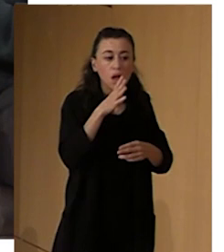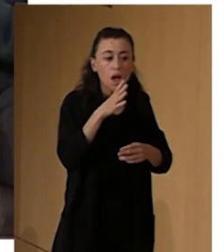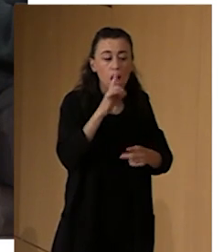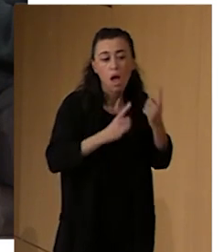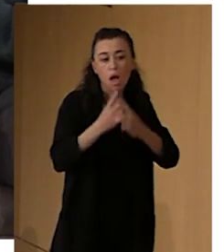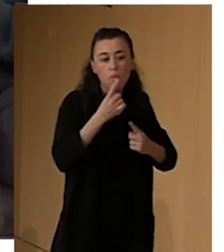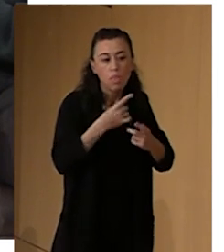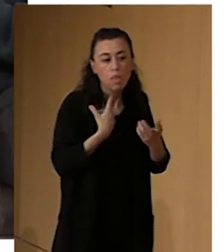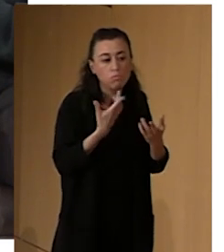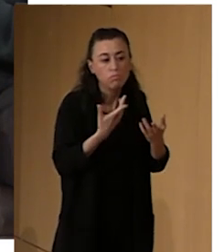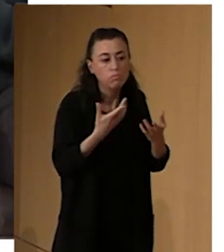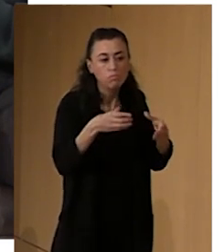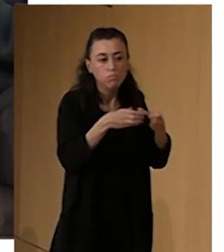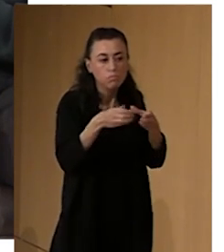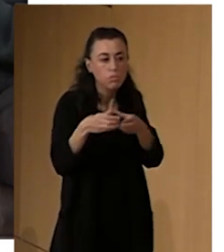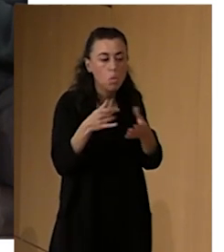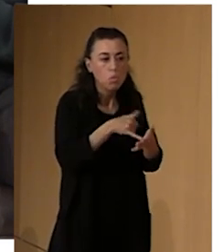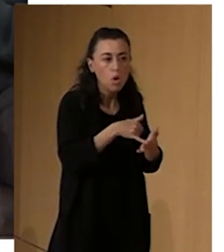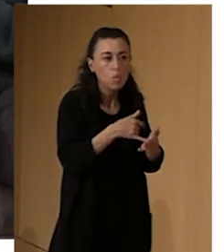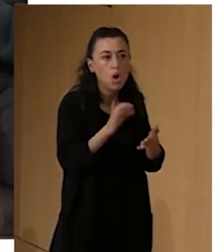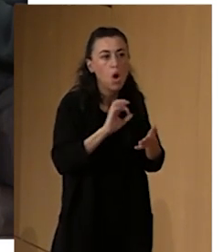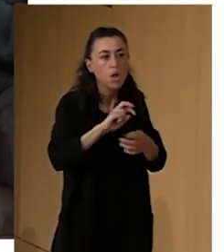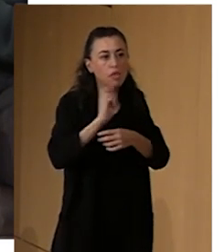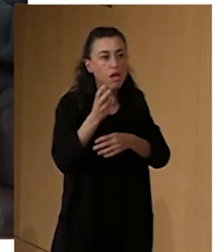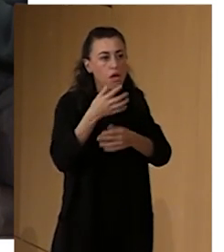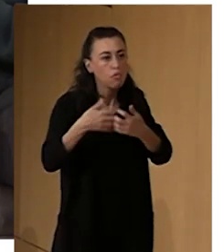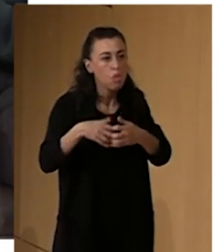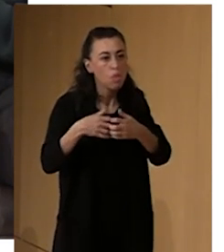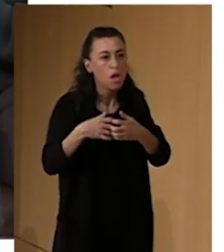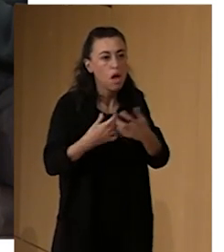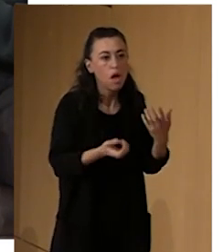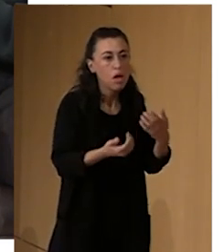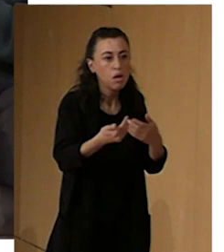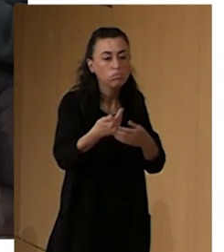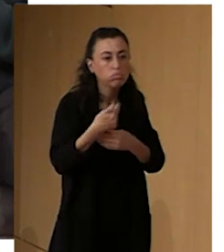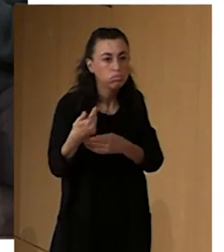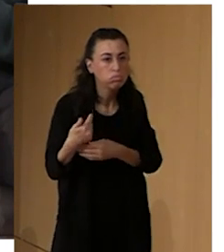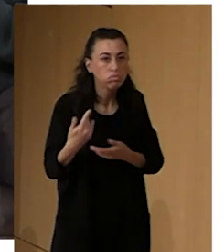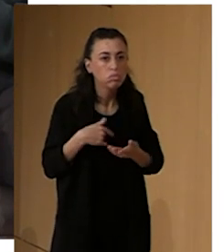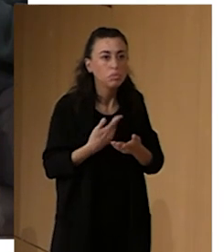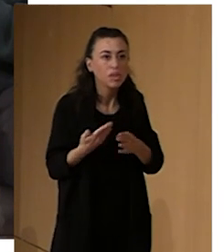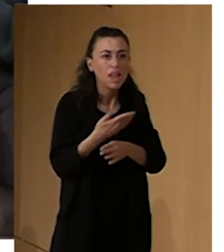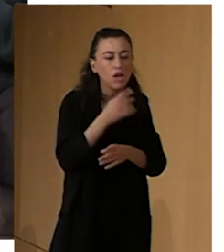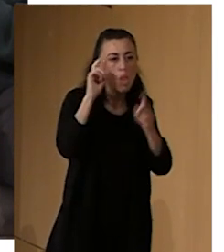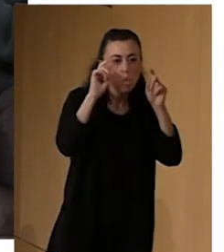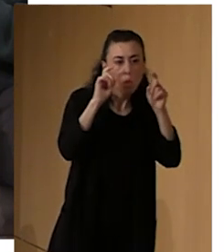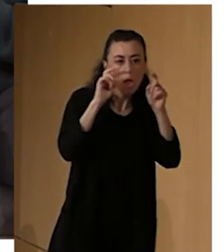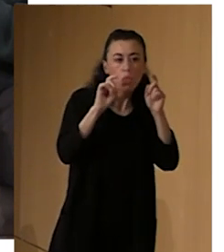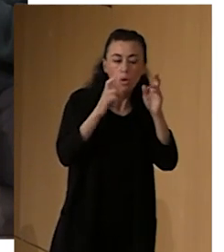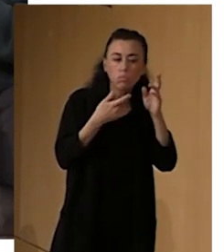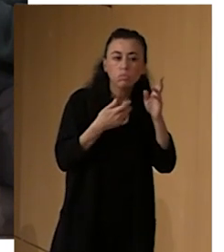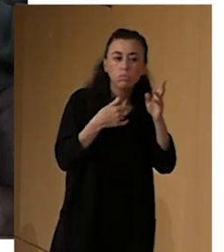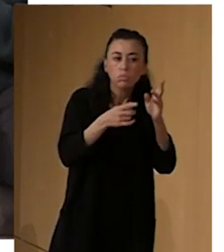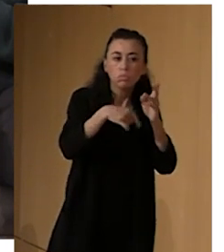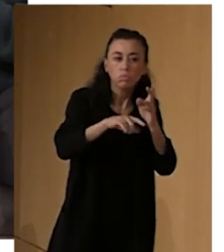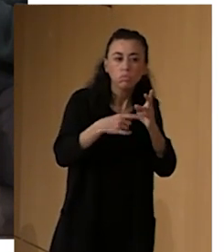algún tipo de diversidad funcional que han asistido como lo adaptamos con los educadores porque lo sabemos previamente hacemos que ellos